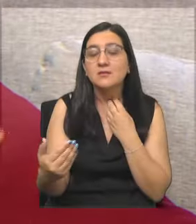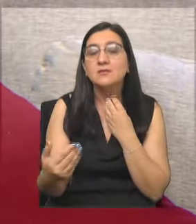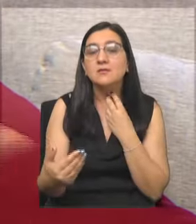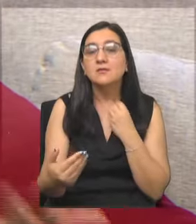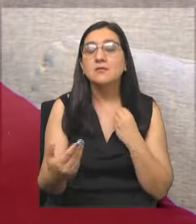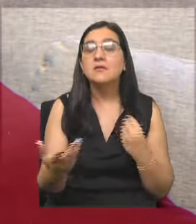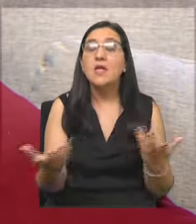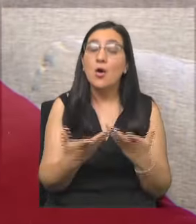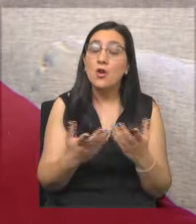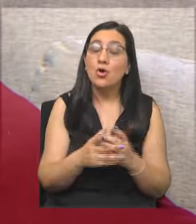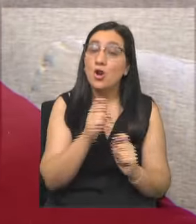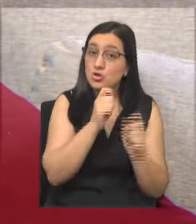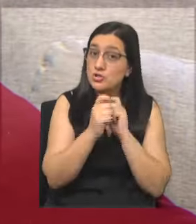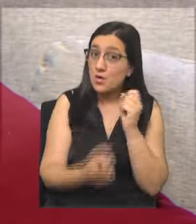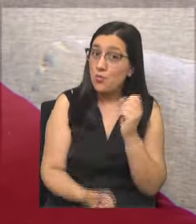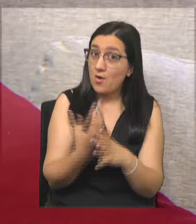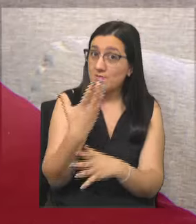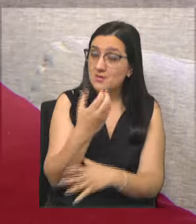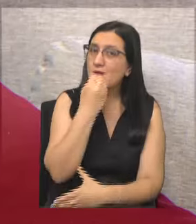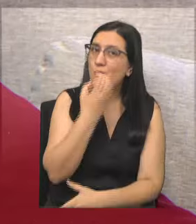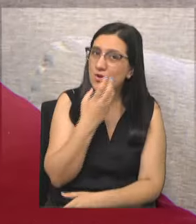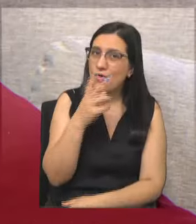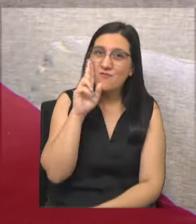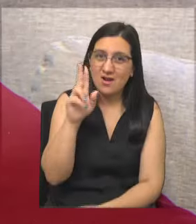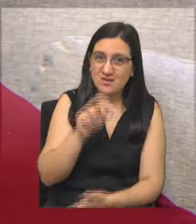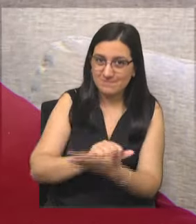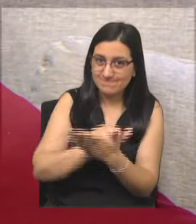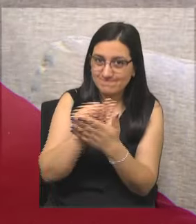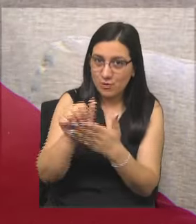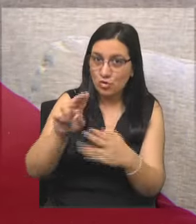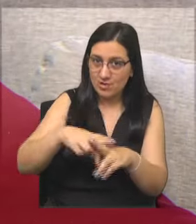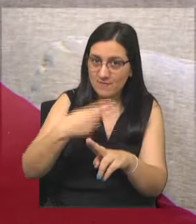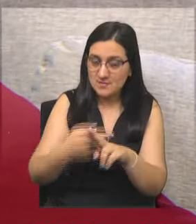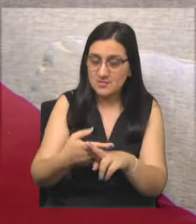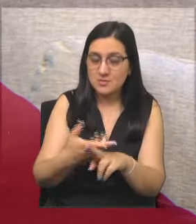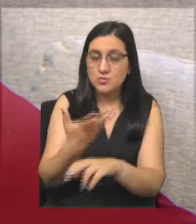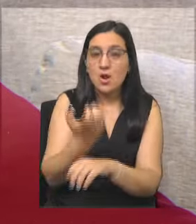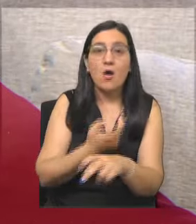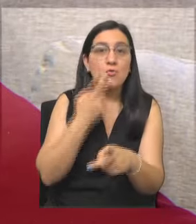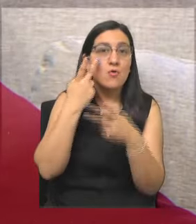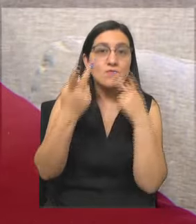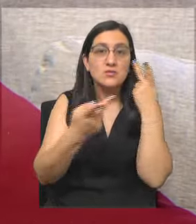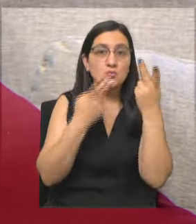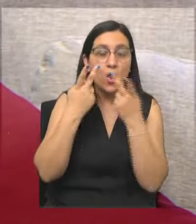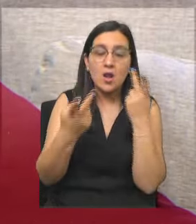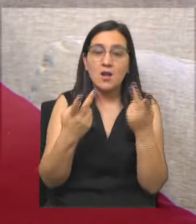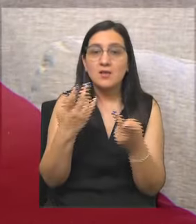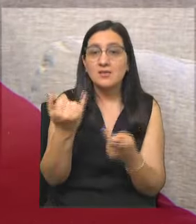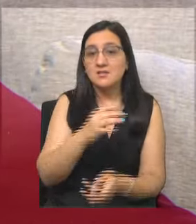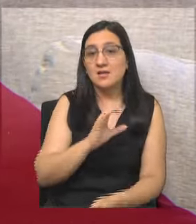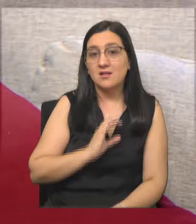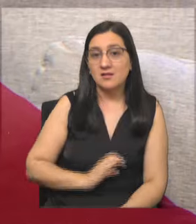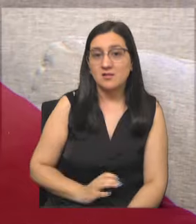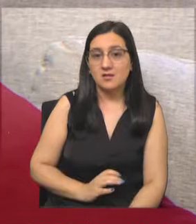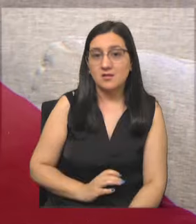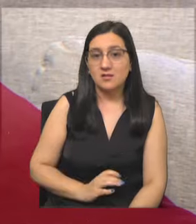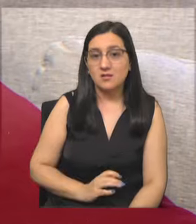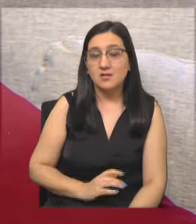todos los días surgen, está bueno volver a verlo. Es un audiovisual que tiene esa particularidad de ser